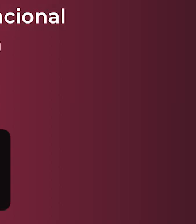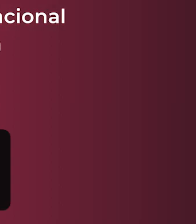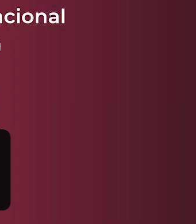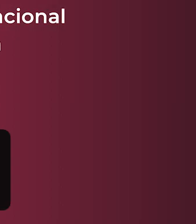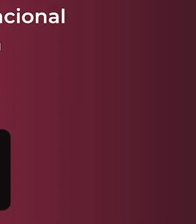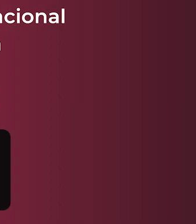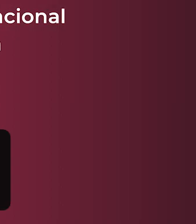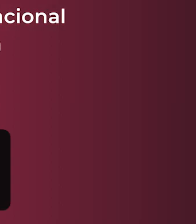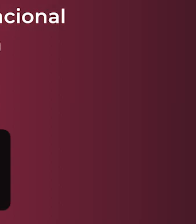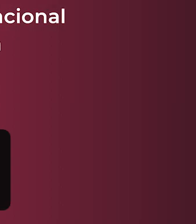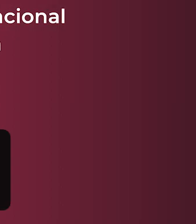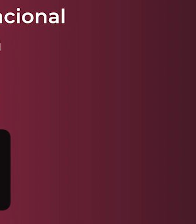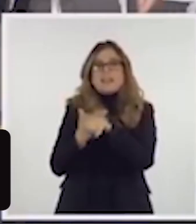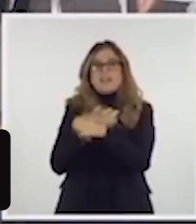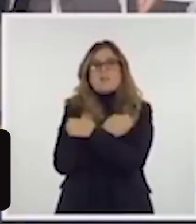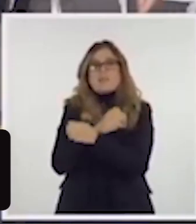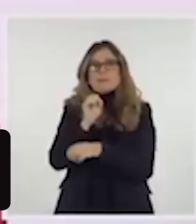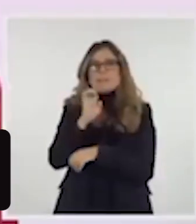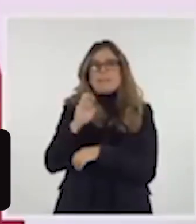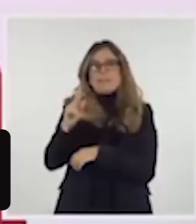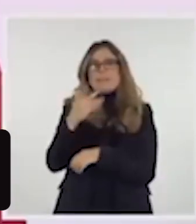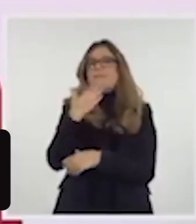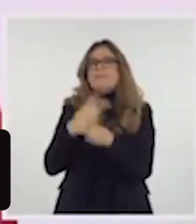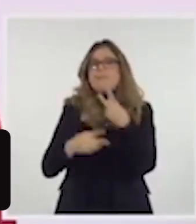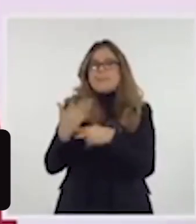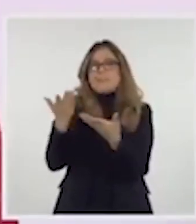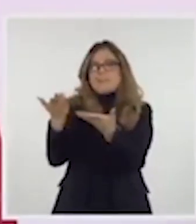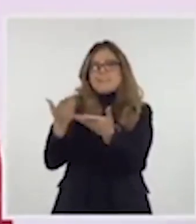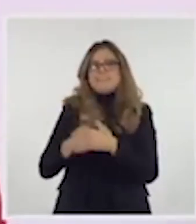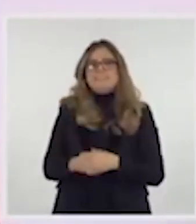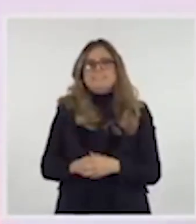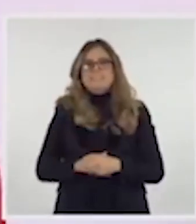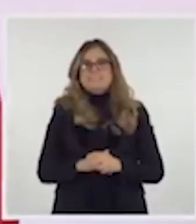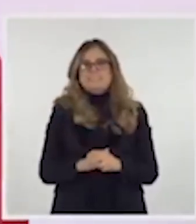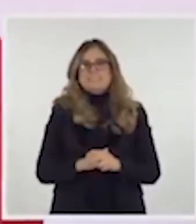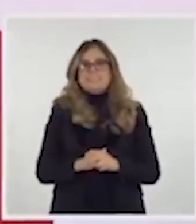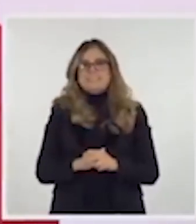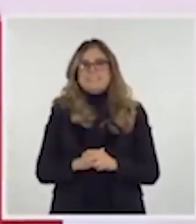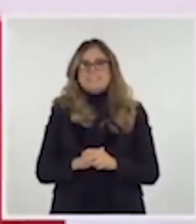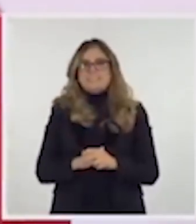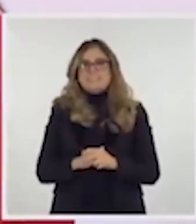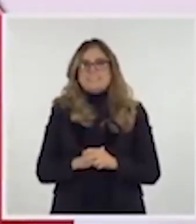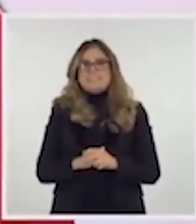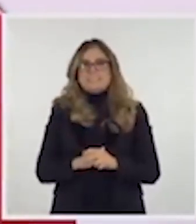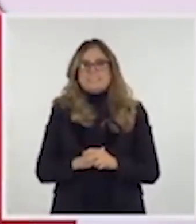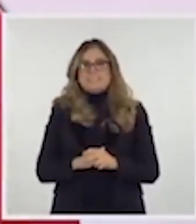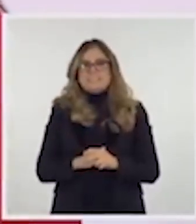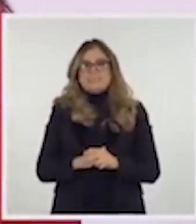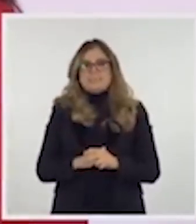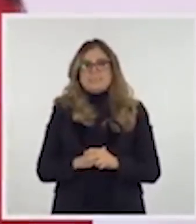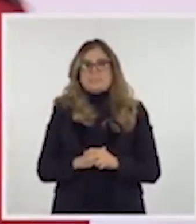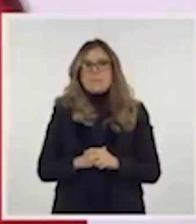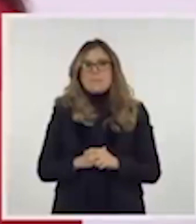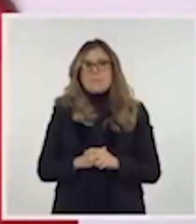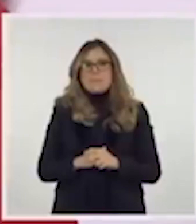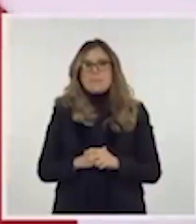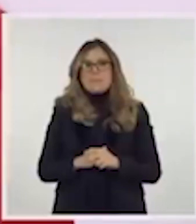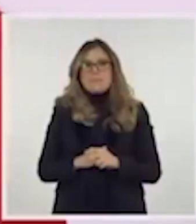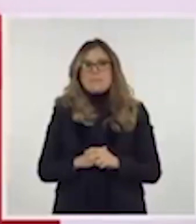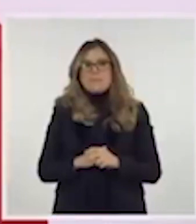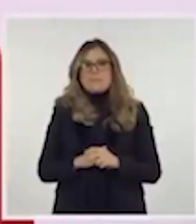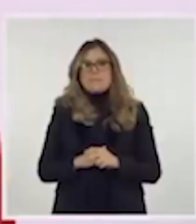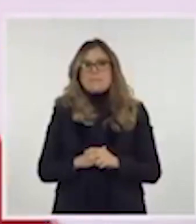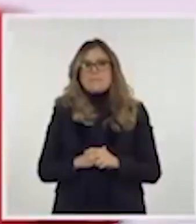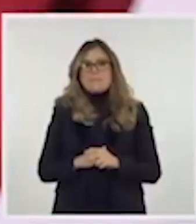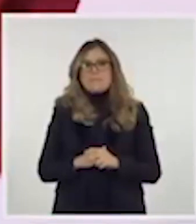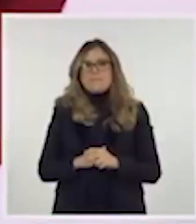La primera ceremonia contó con la participación de Leticia Ramírez Amaya, secretaria de Educación Pública, quien reconoció que, durante la